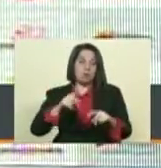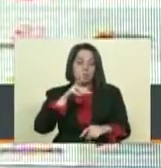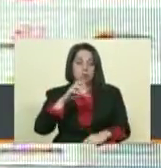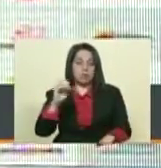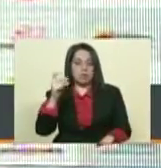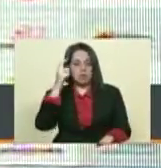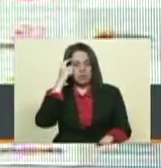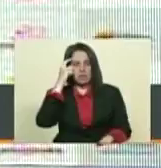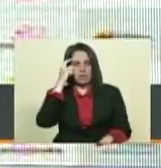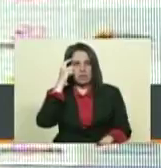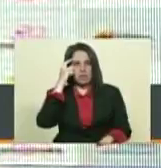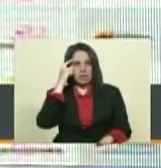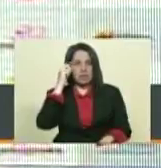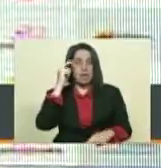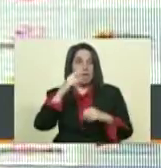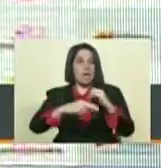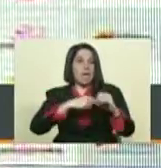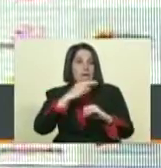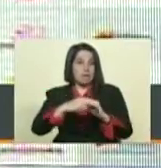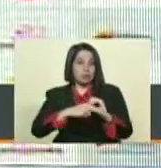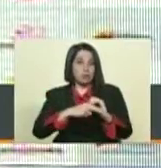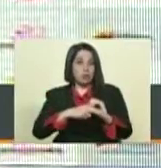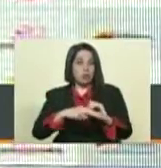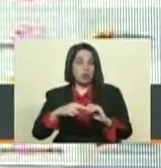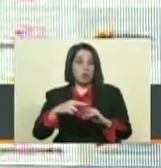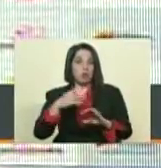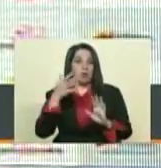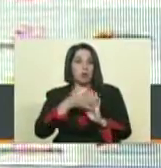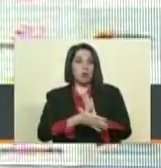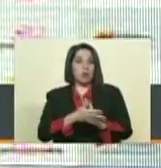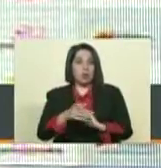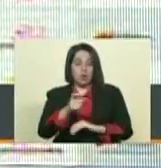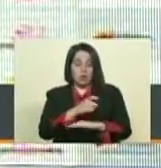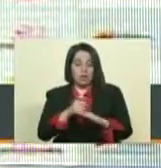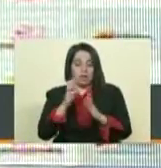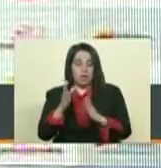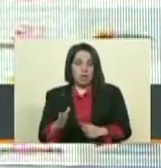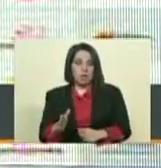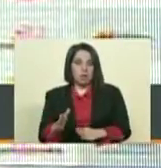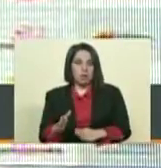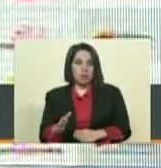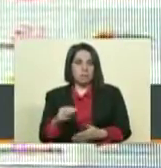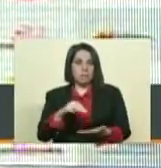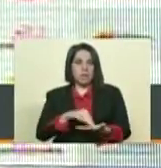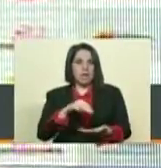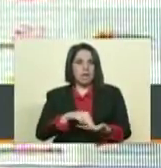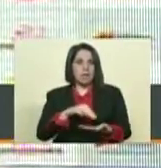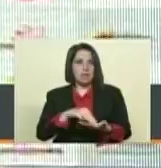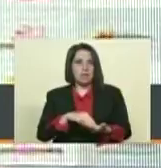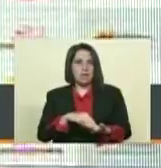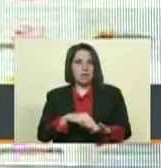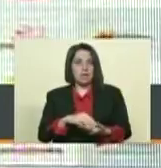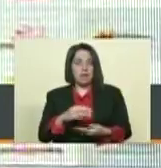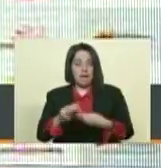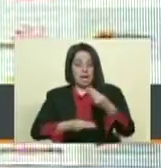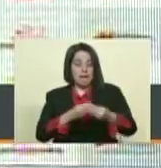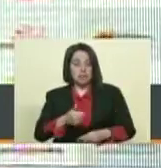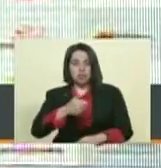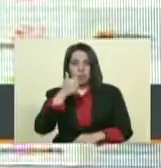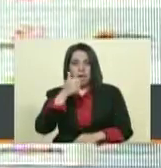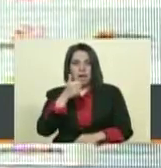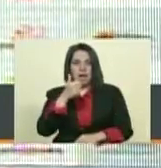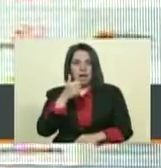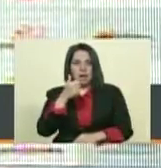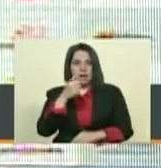días Héctor Rodríguez, gobernador del estado Miranda, ha hecho más que 9 años la oligarquía apátrida en el estado